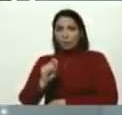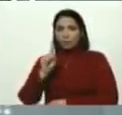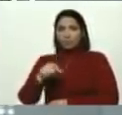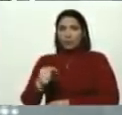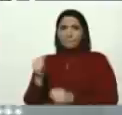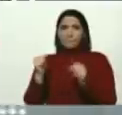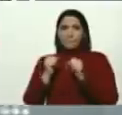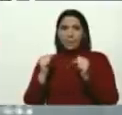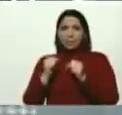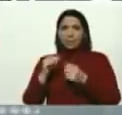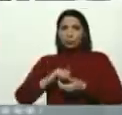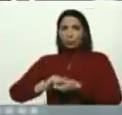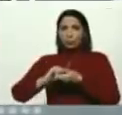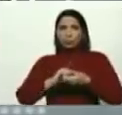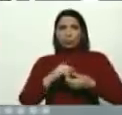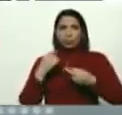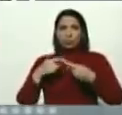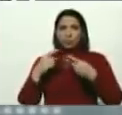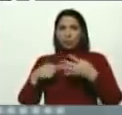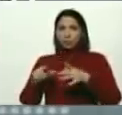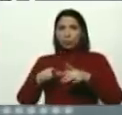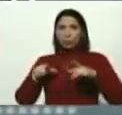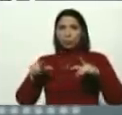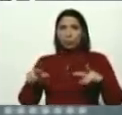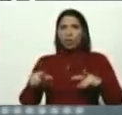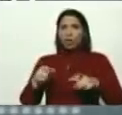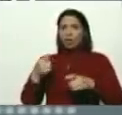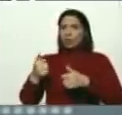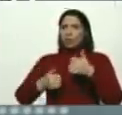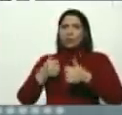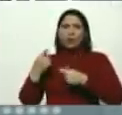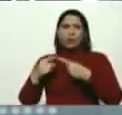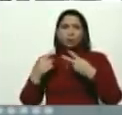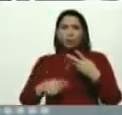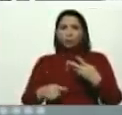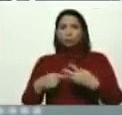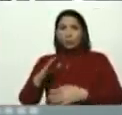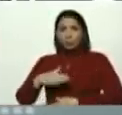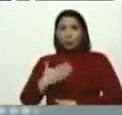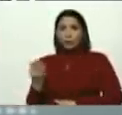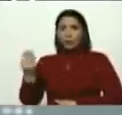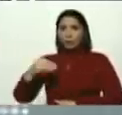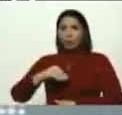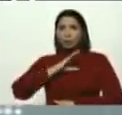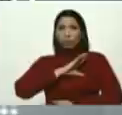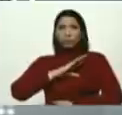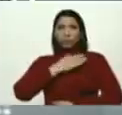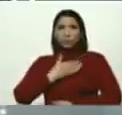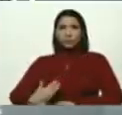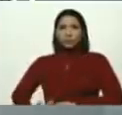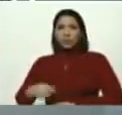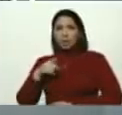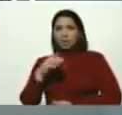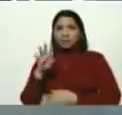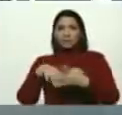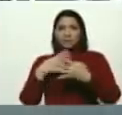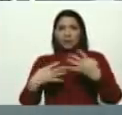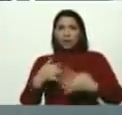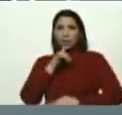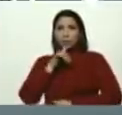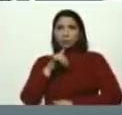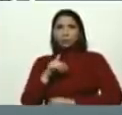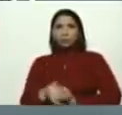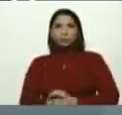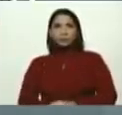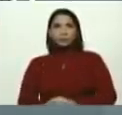Trujillo, en distintos lugares. ¿Qué otra cosa puede agregar la Comisión Presidencial a esta franja de anuncios?